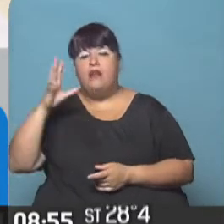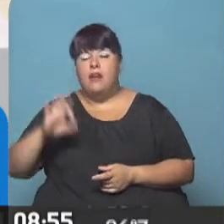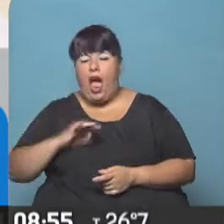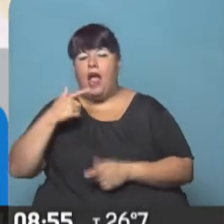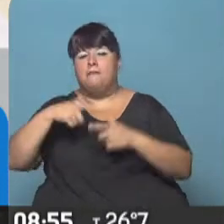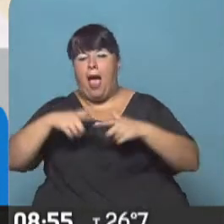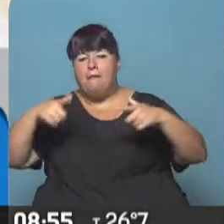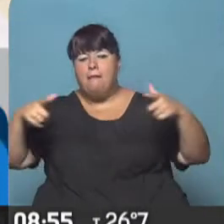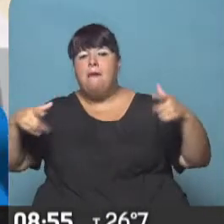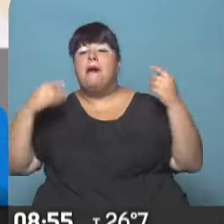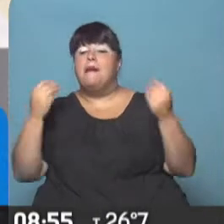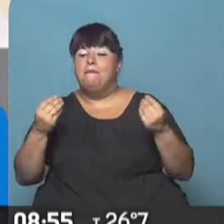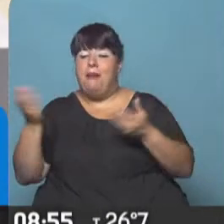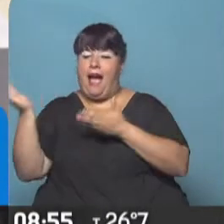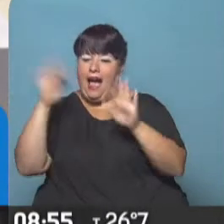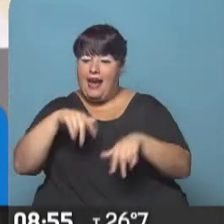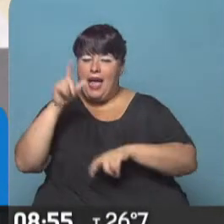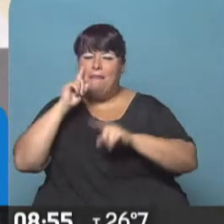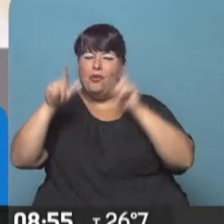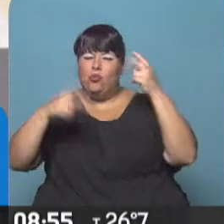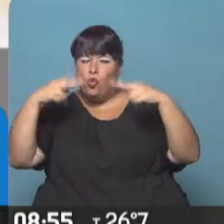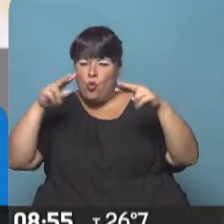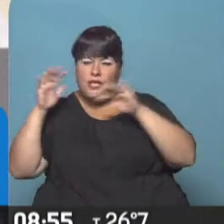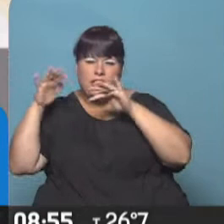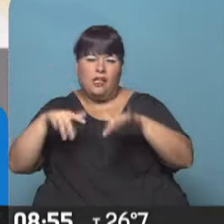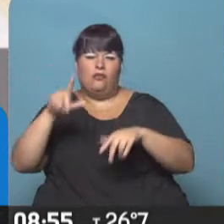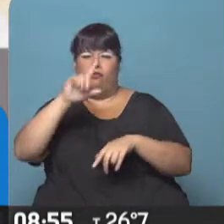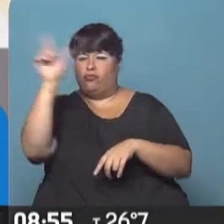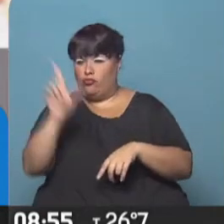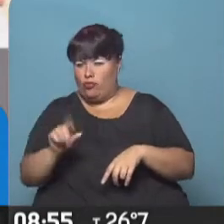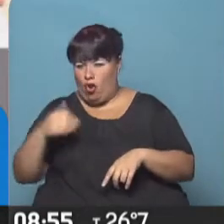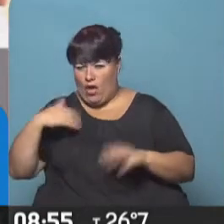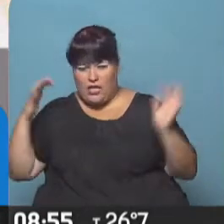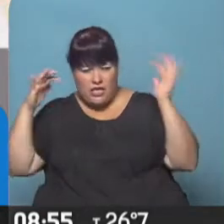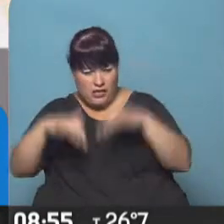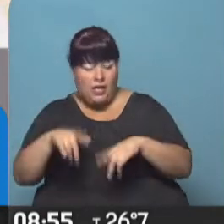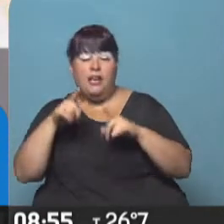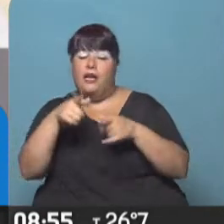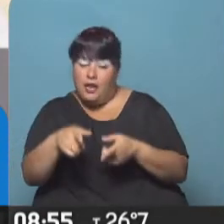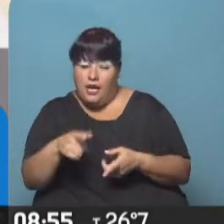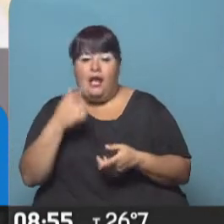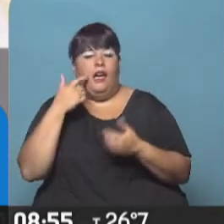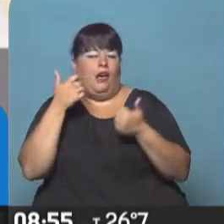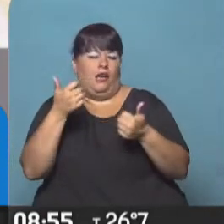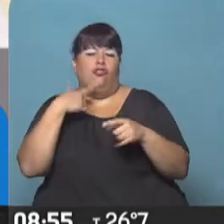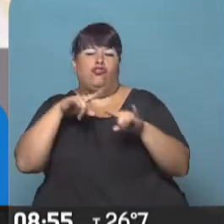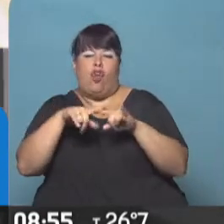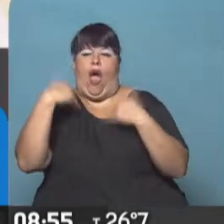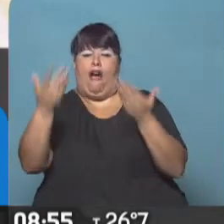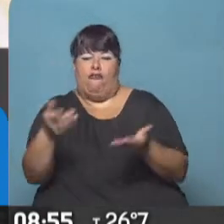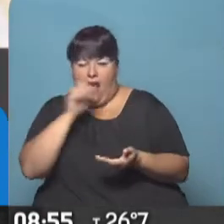infraestructura para poder recibir a los miles de turistas que vienen de todos los lugares del país buenas y espectáculos al aire libre